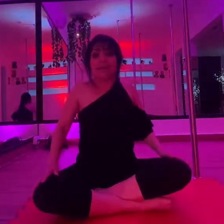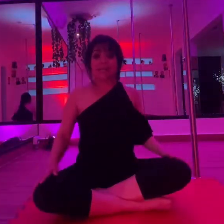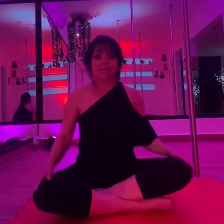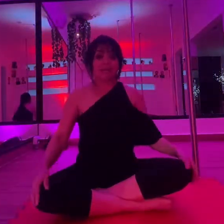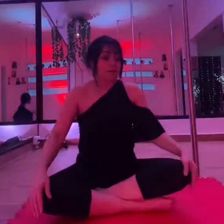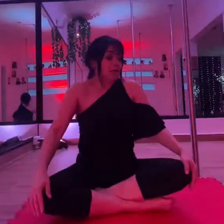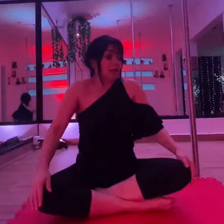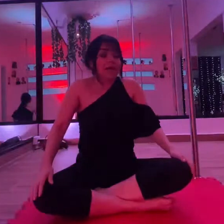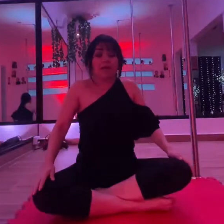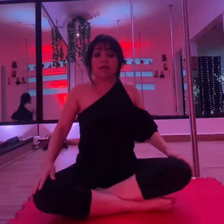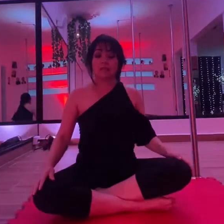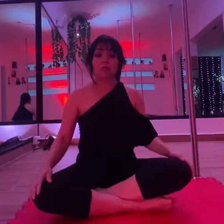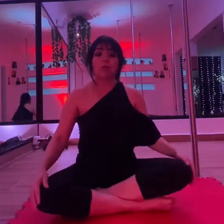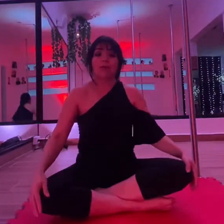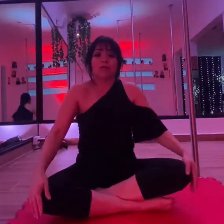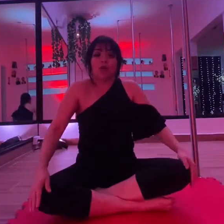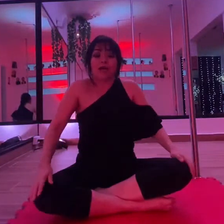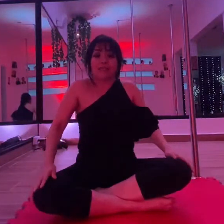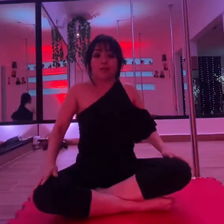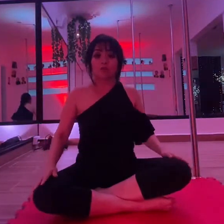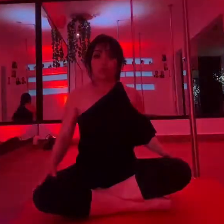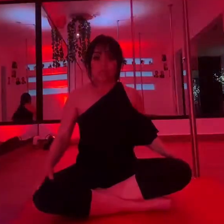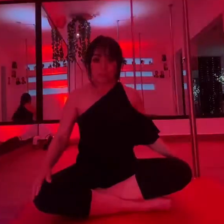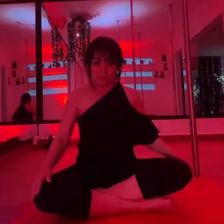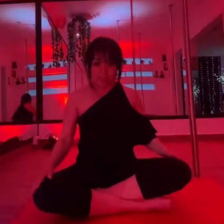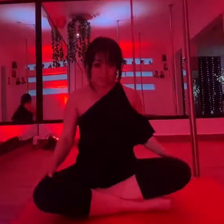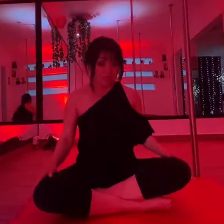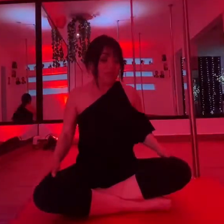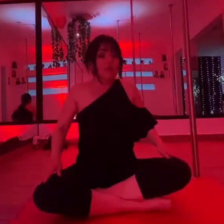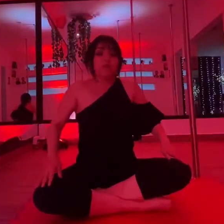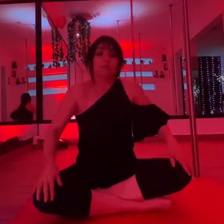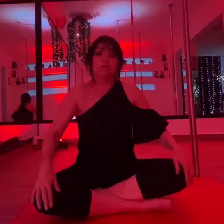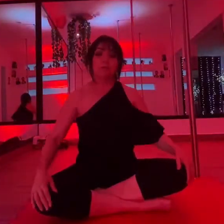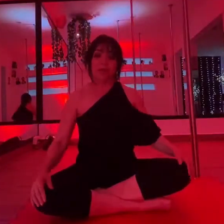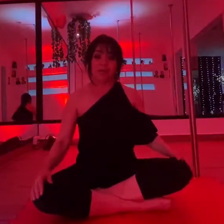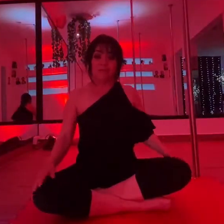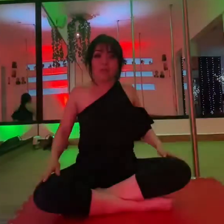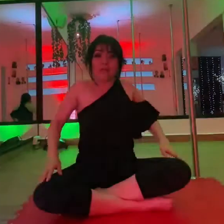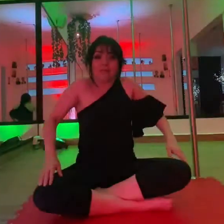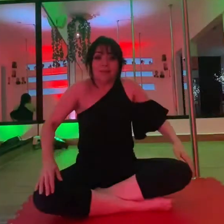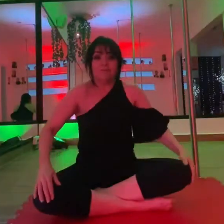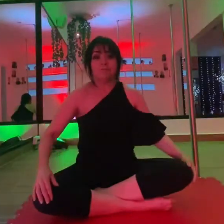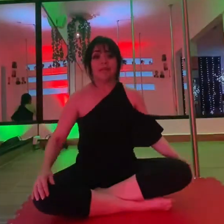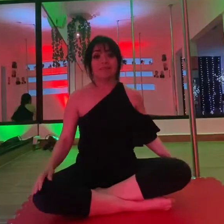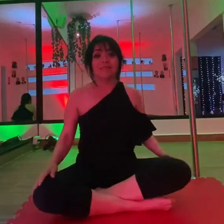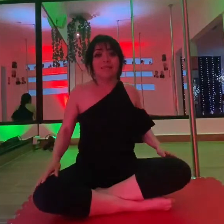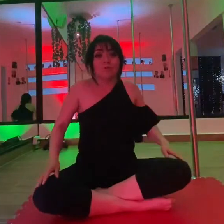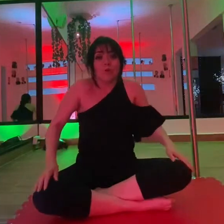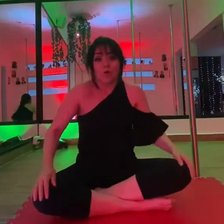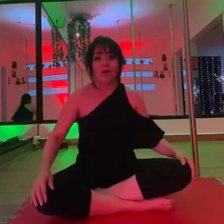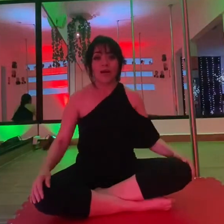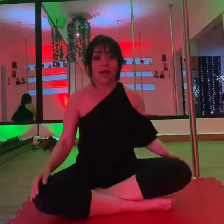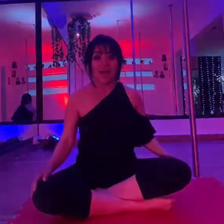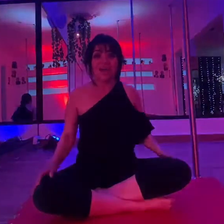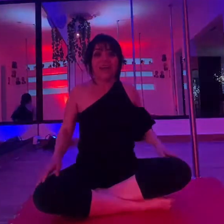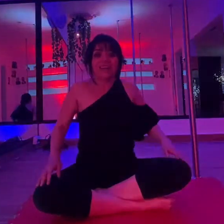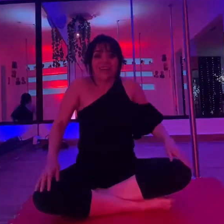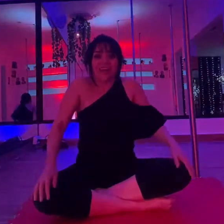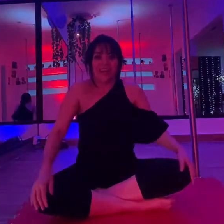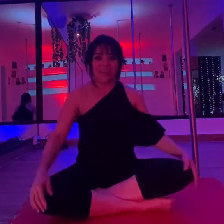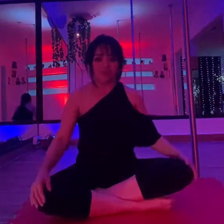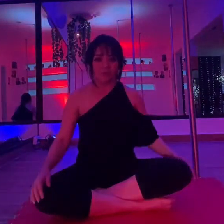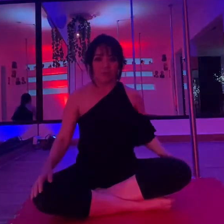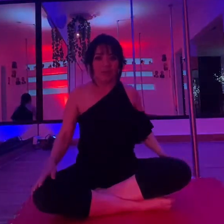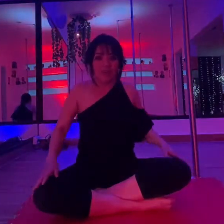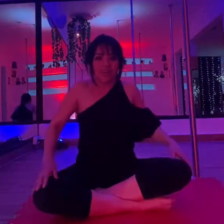siempre para cada este movimiento hacerlo 10 veces. Nos vamos para enfrente, en círculo, ajá,